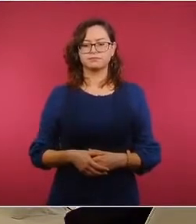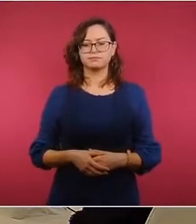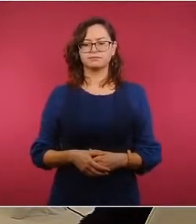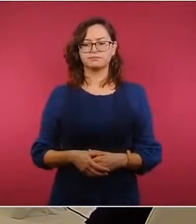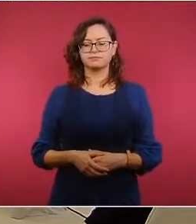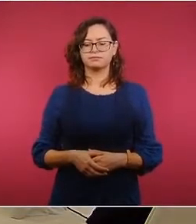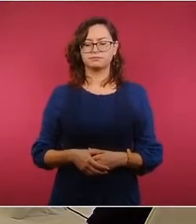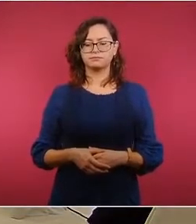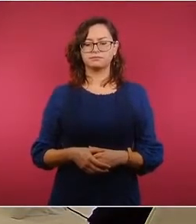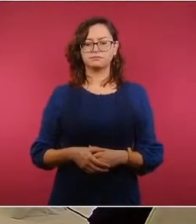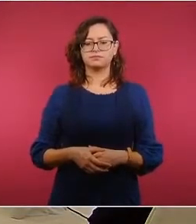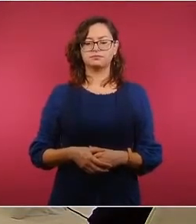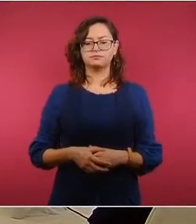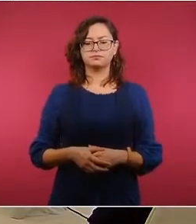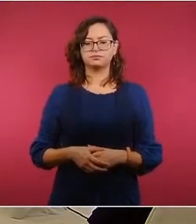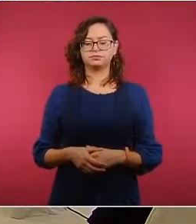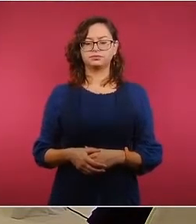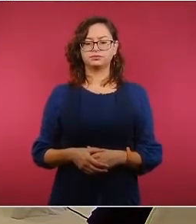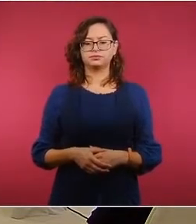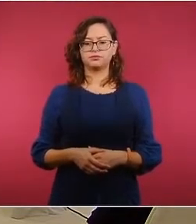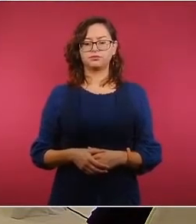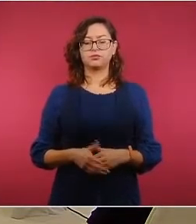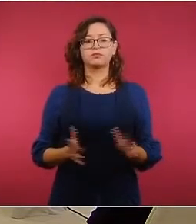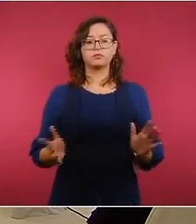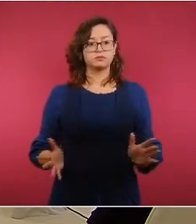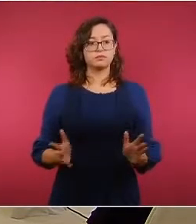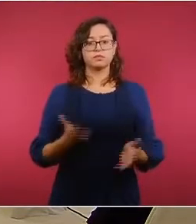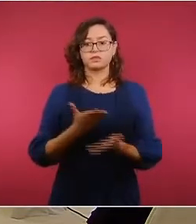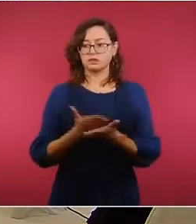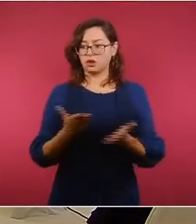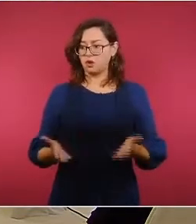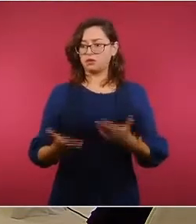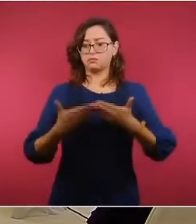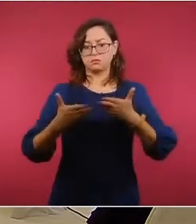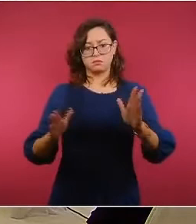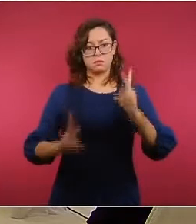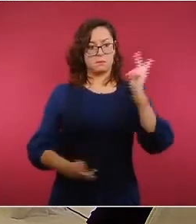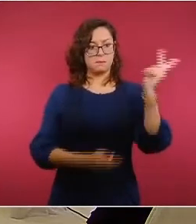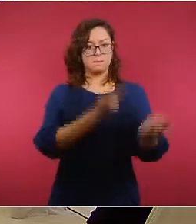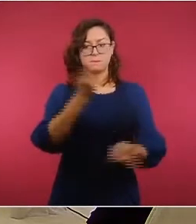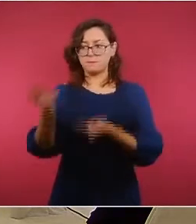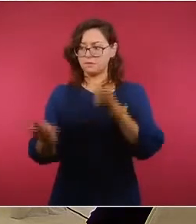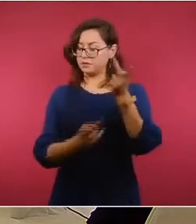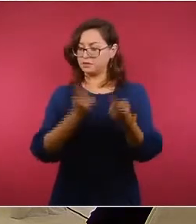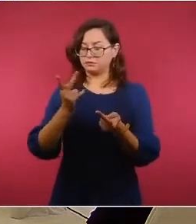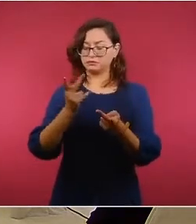Recordando al término de sus preguntas,